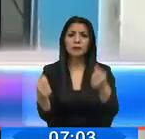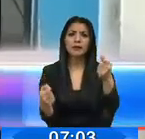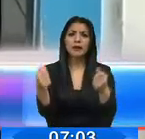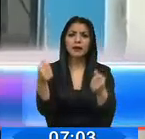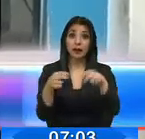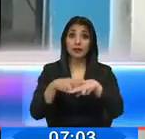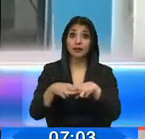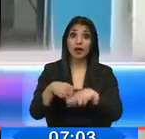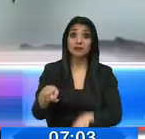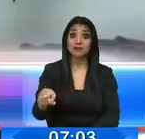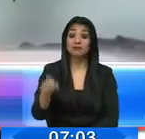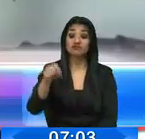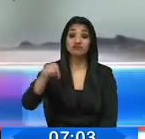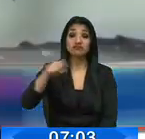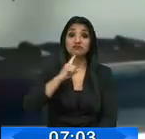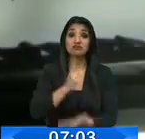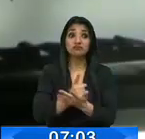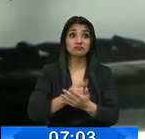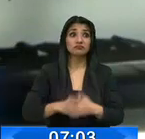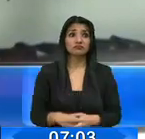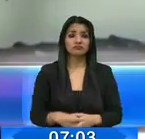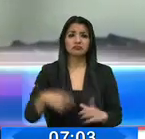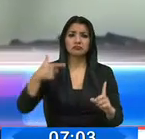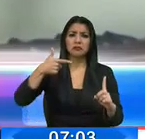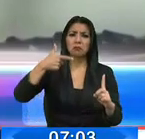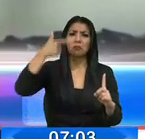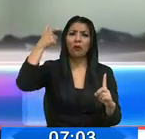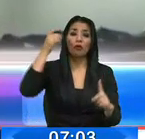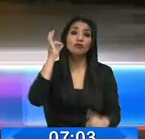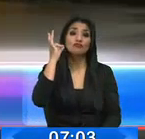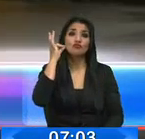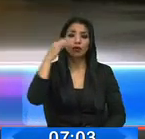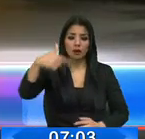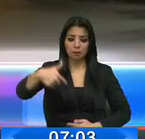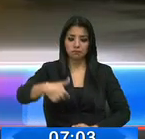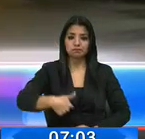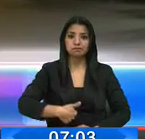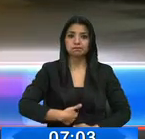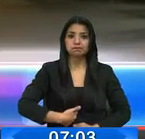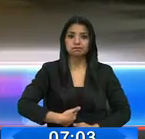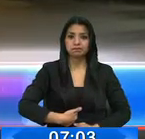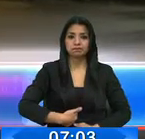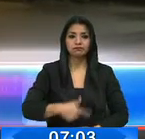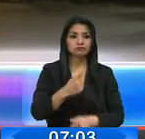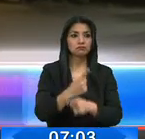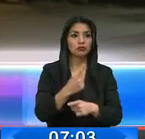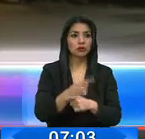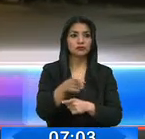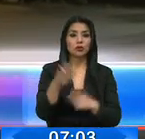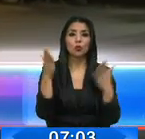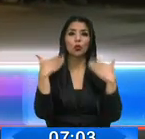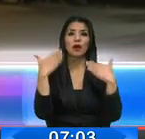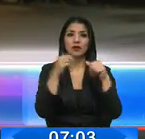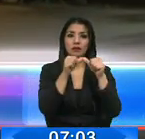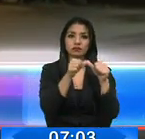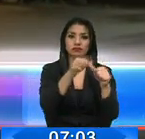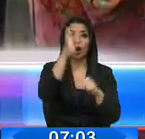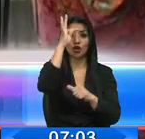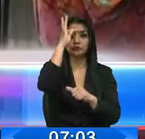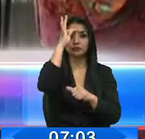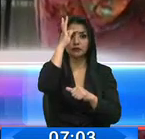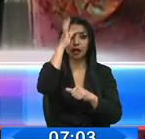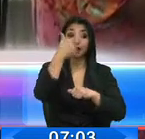servicio activo se encuentra. El proyectil se alojó en el estómago de la fémina, por lo que fue intervenida en Guayaquil, donde